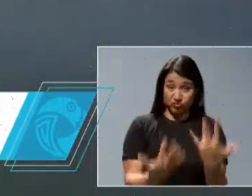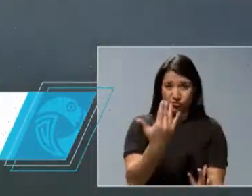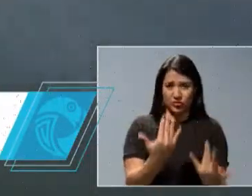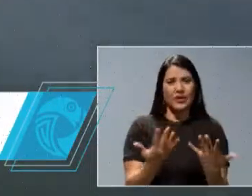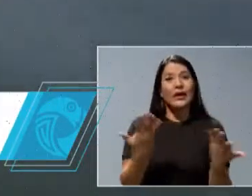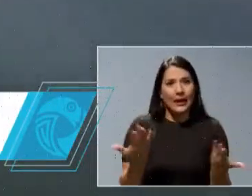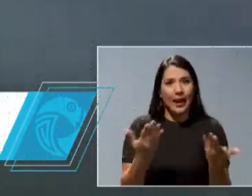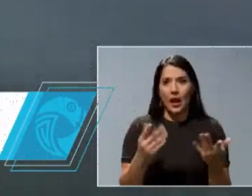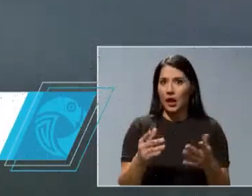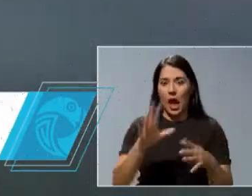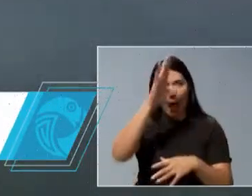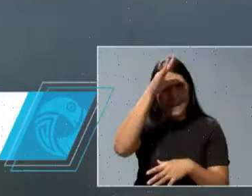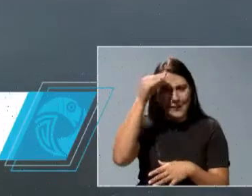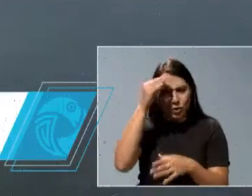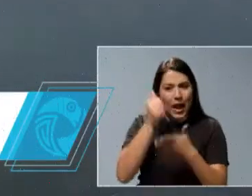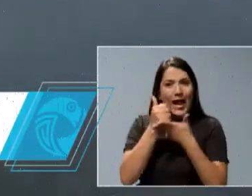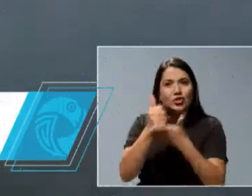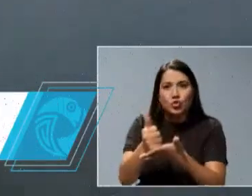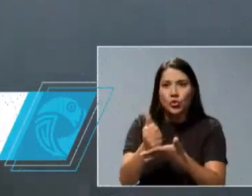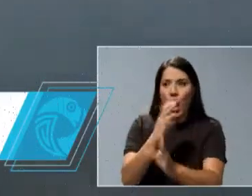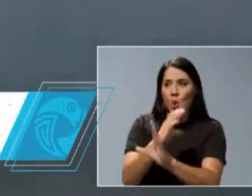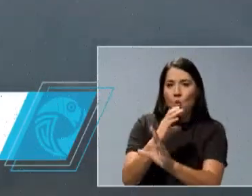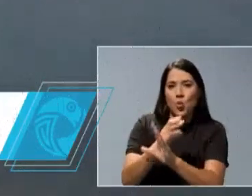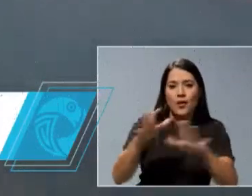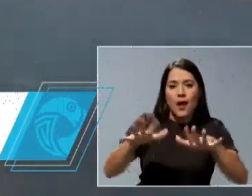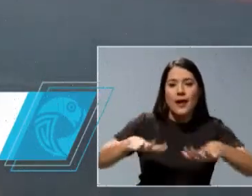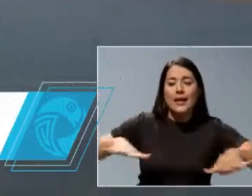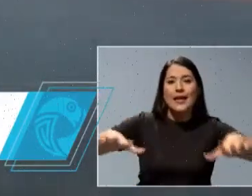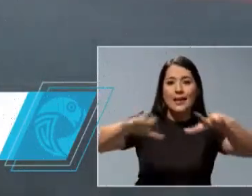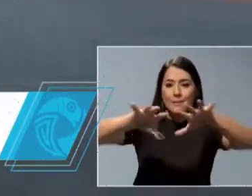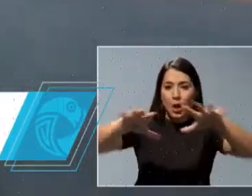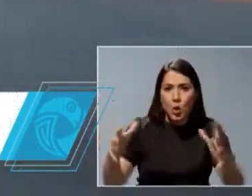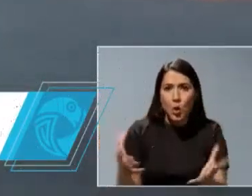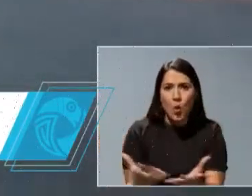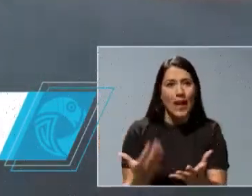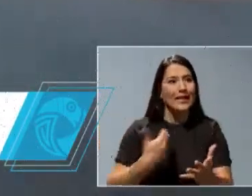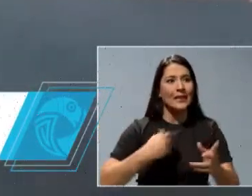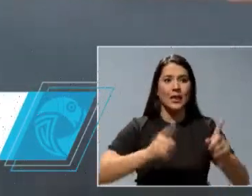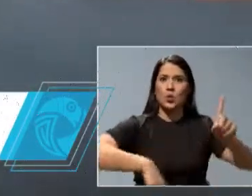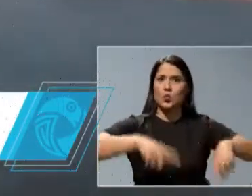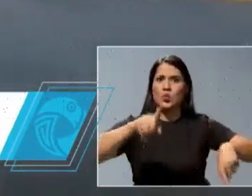el clima global y poseen la mayor biodiversidad del mundo.